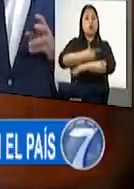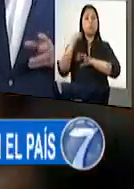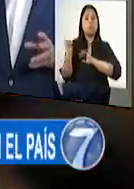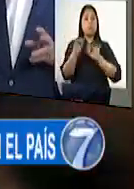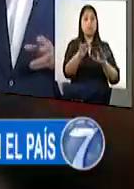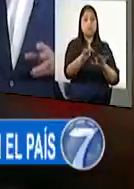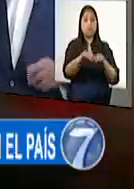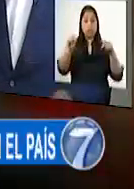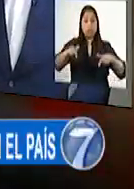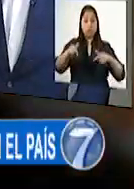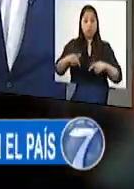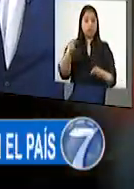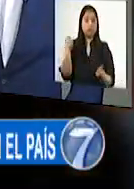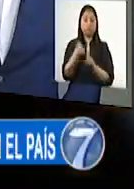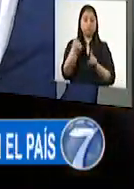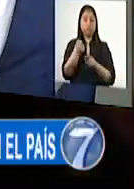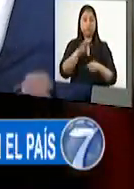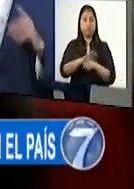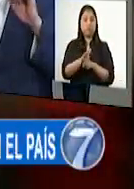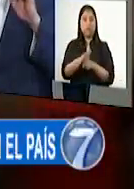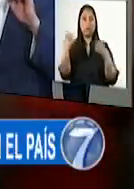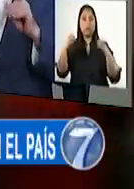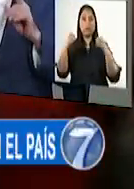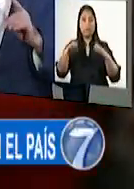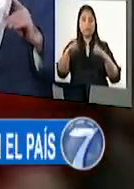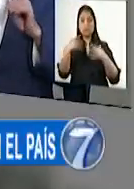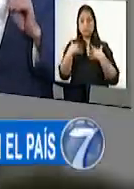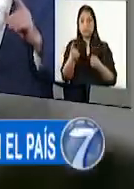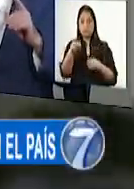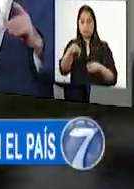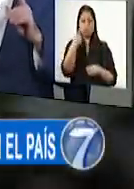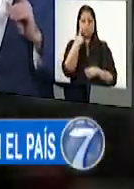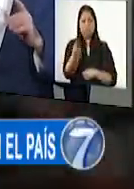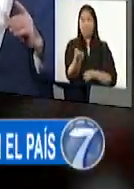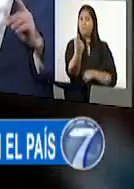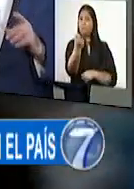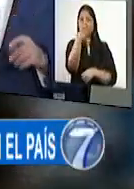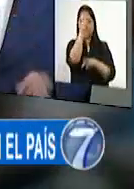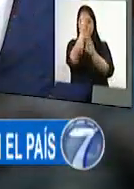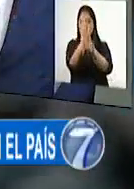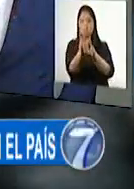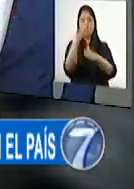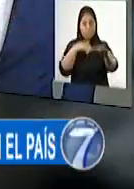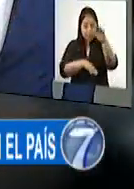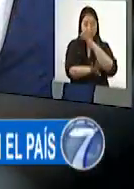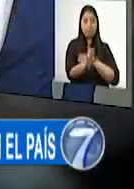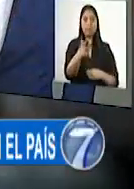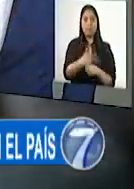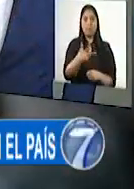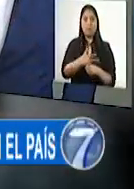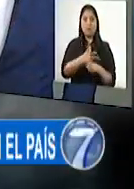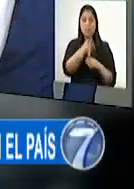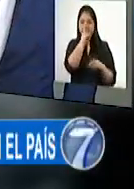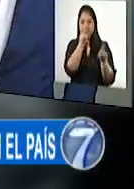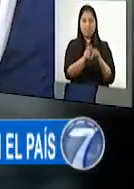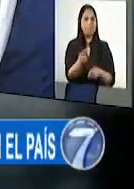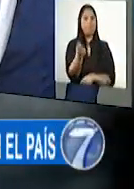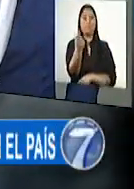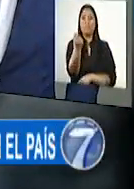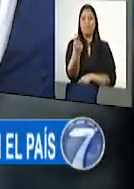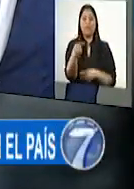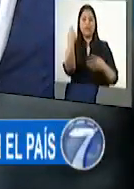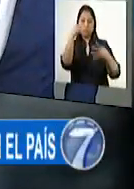actual emergencia sanitaria, no solo se irrespetaron los protocolos para ingreso al país, sino también los protocolos de